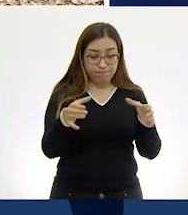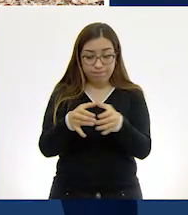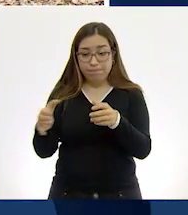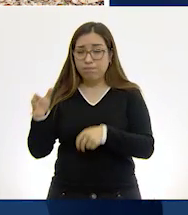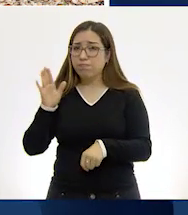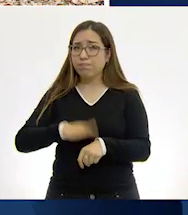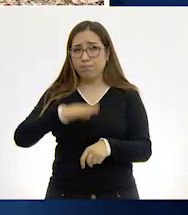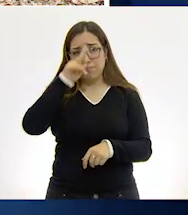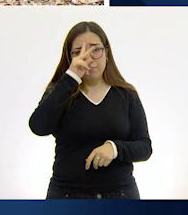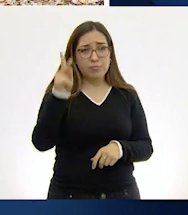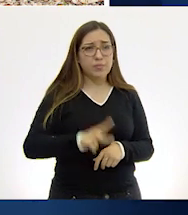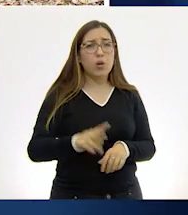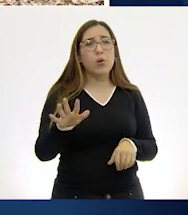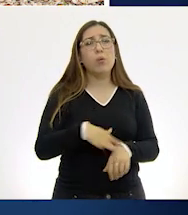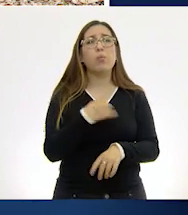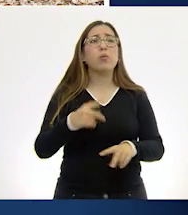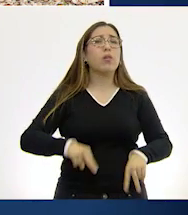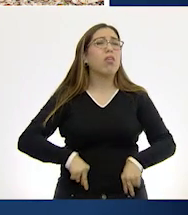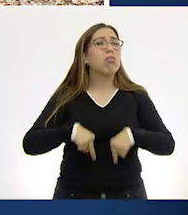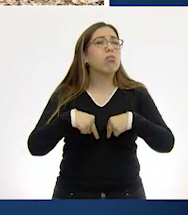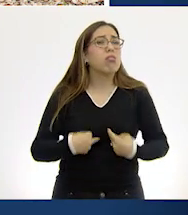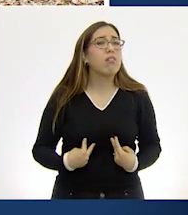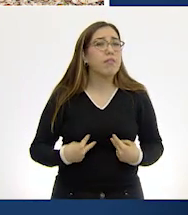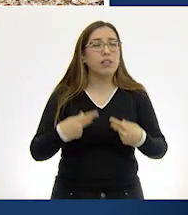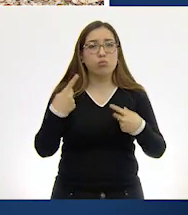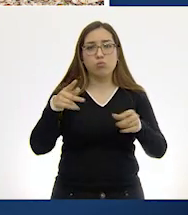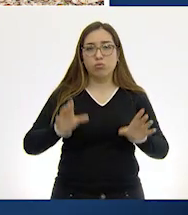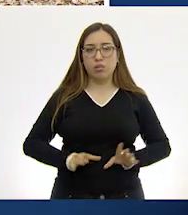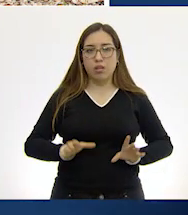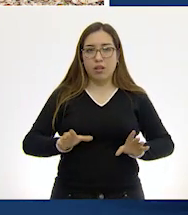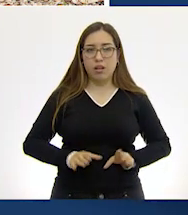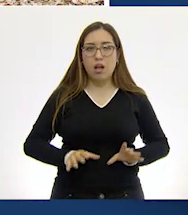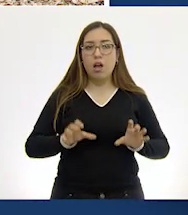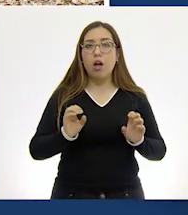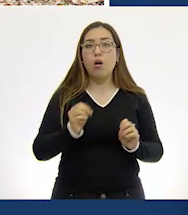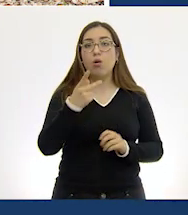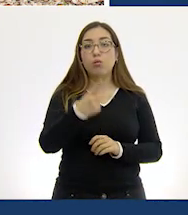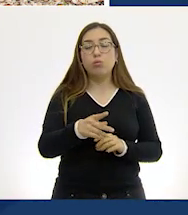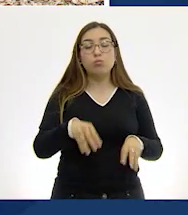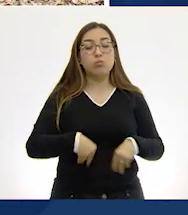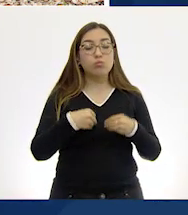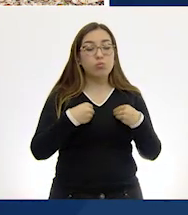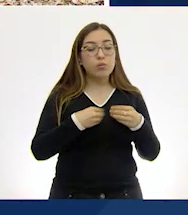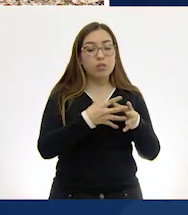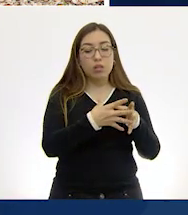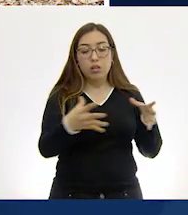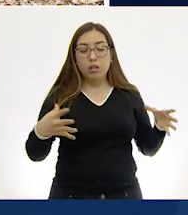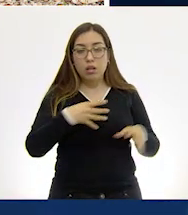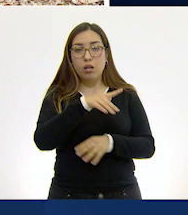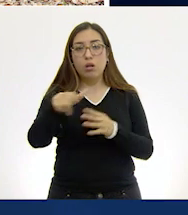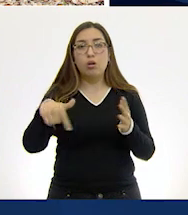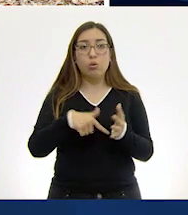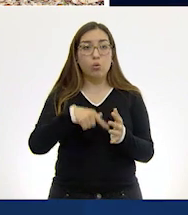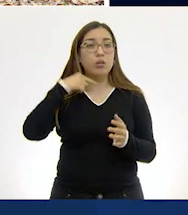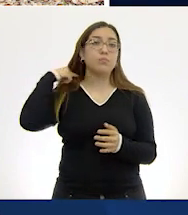este problema por sus características biológicas, distribución restringida, baja abundancia, por presentar muchas muertes